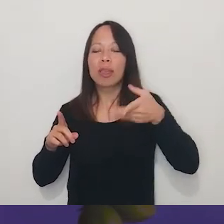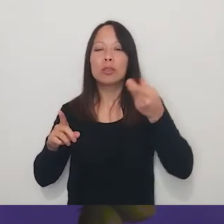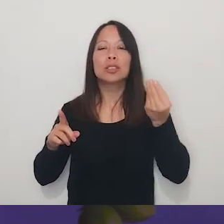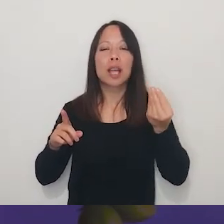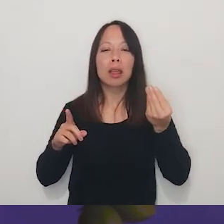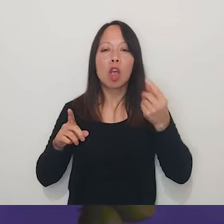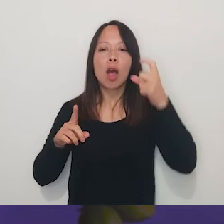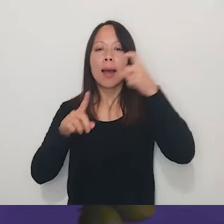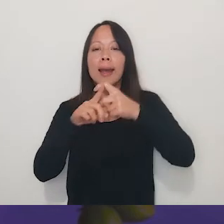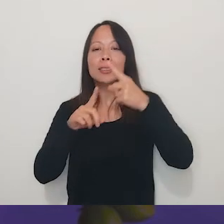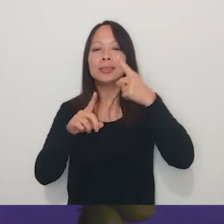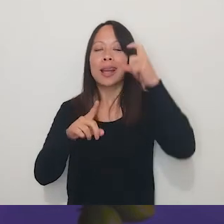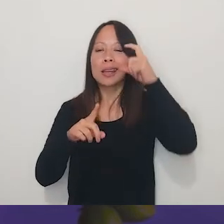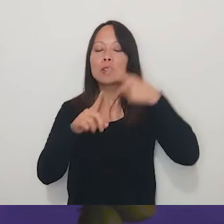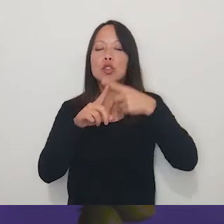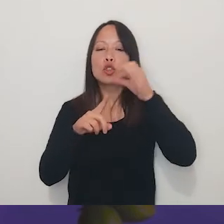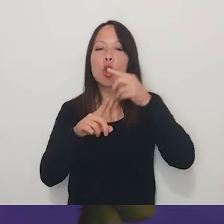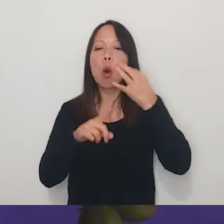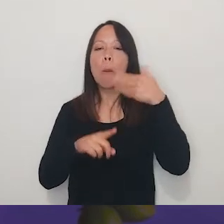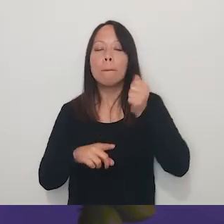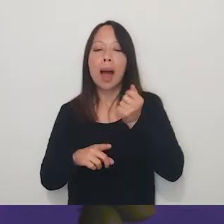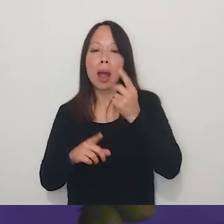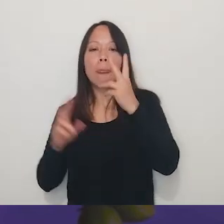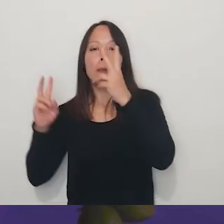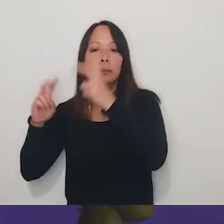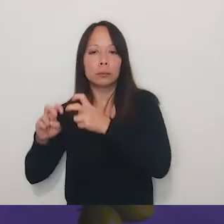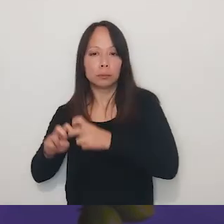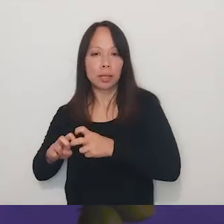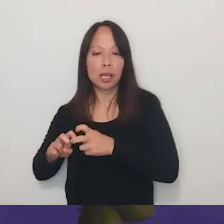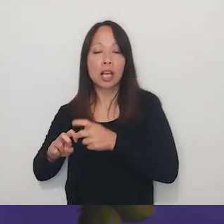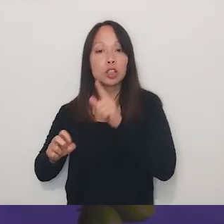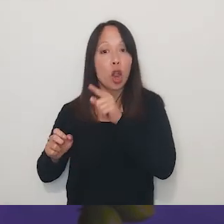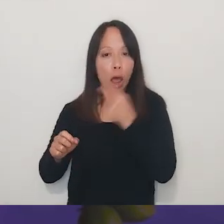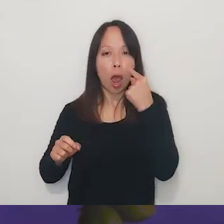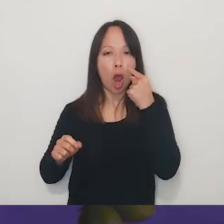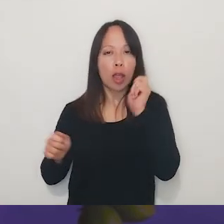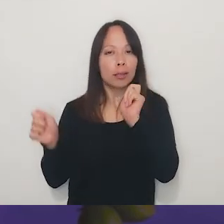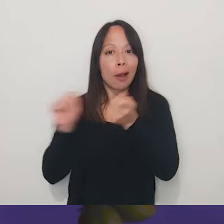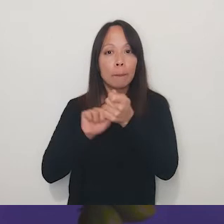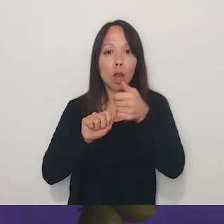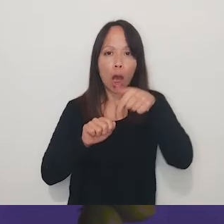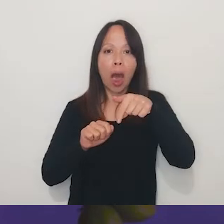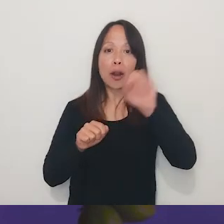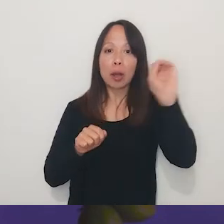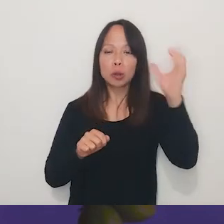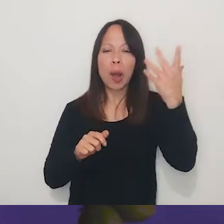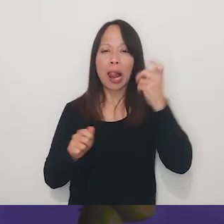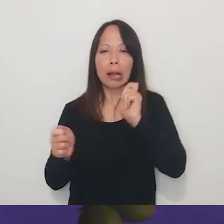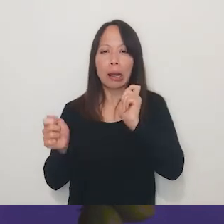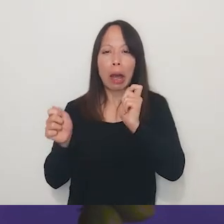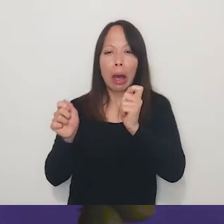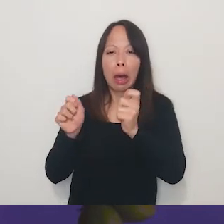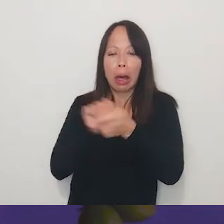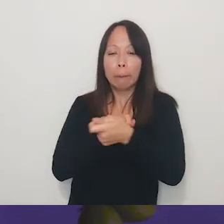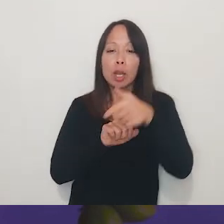50%, con lo cual el que tiene un exoma hecho en esa fecha vale la pena reestudiarlo porque el conocimiento cambió realmente. Y bueno, esto